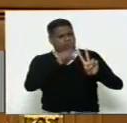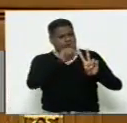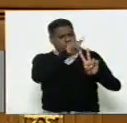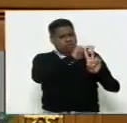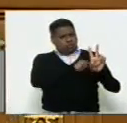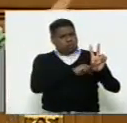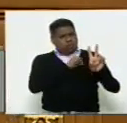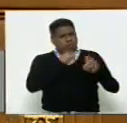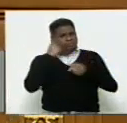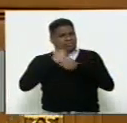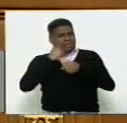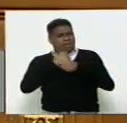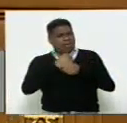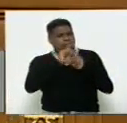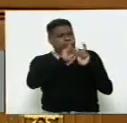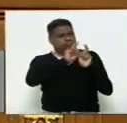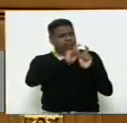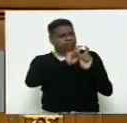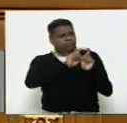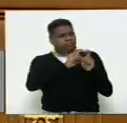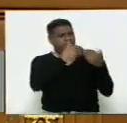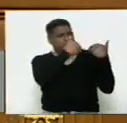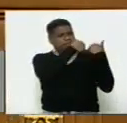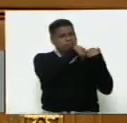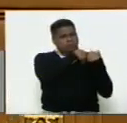a todas las responsables